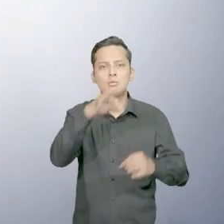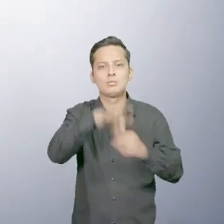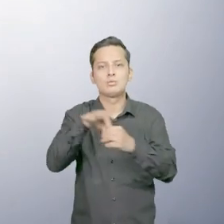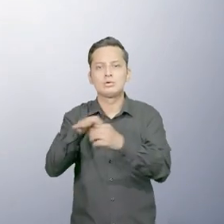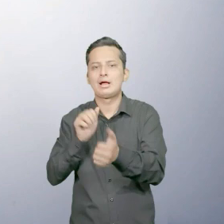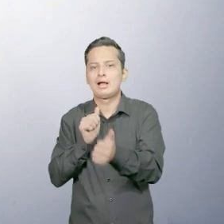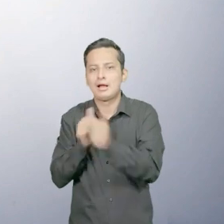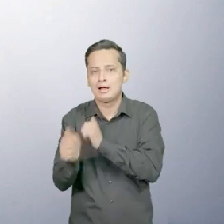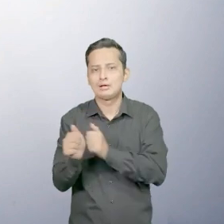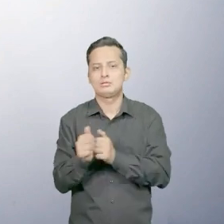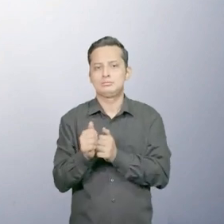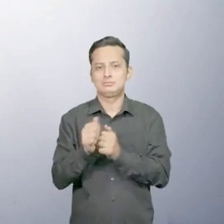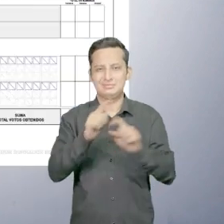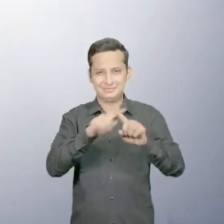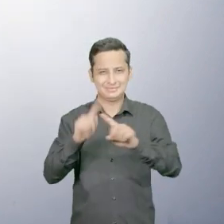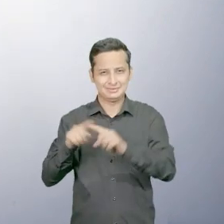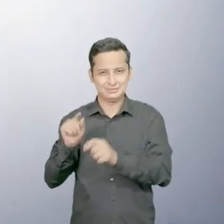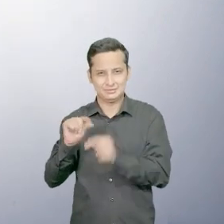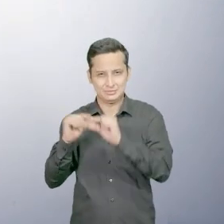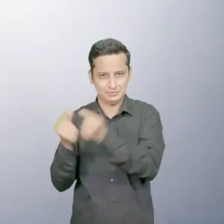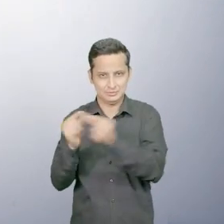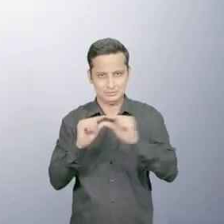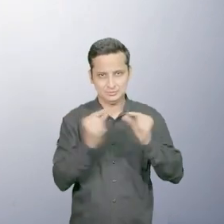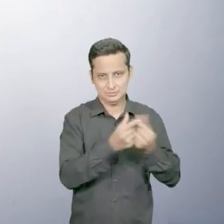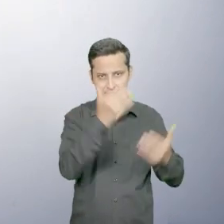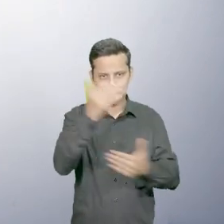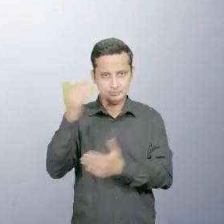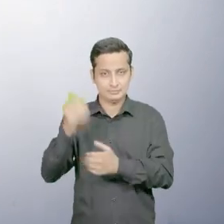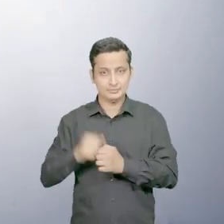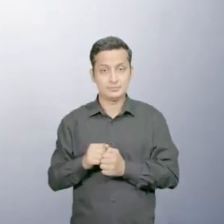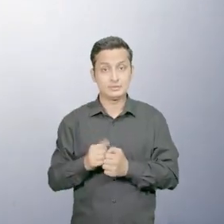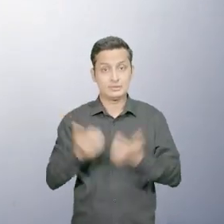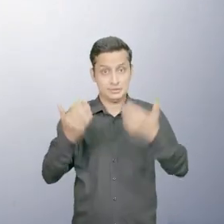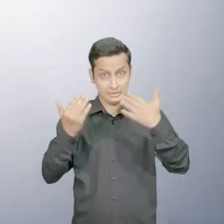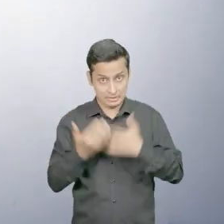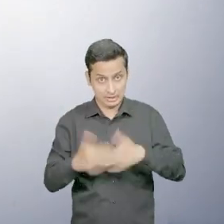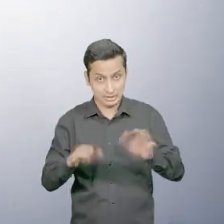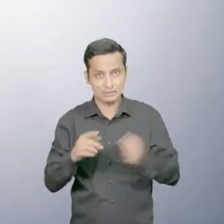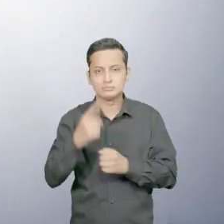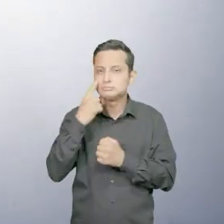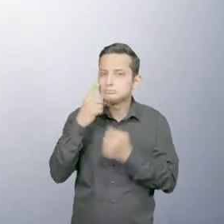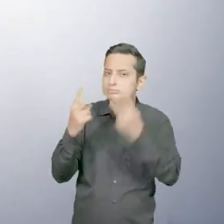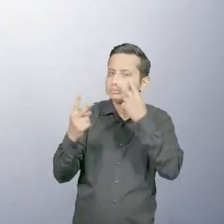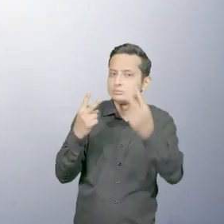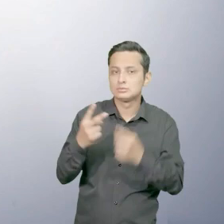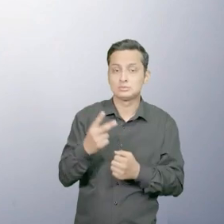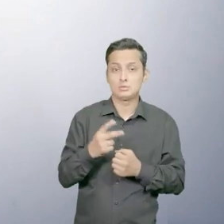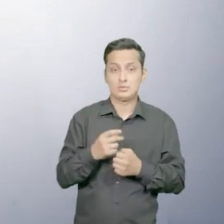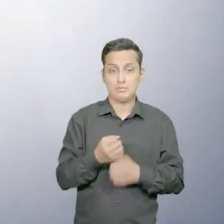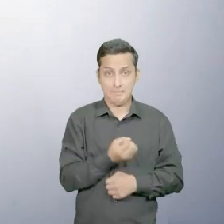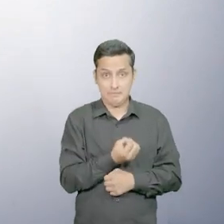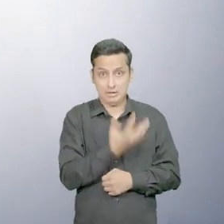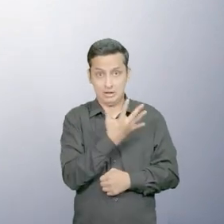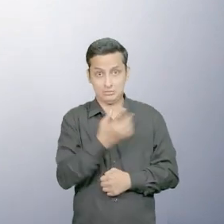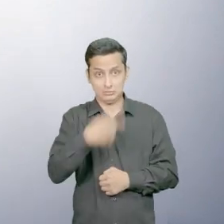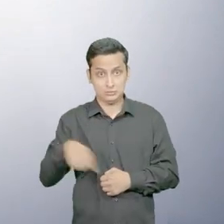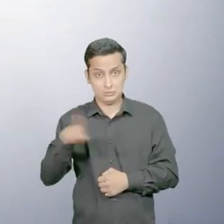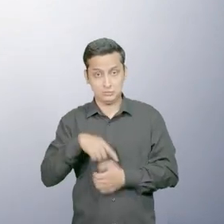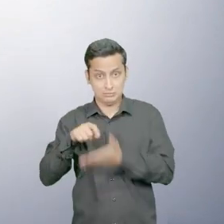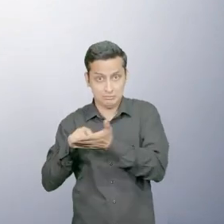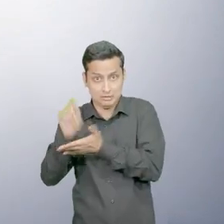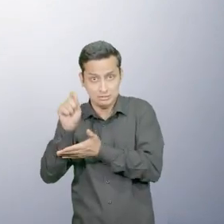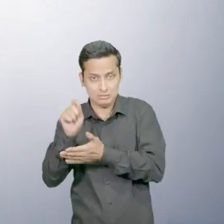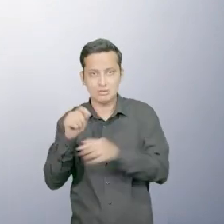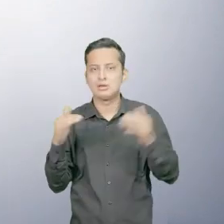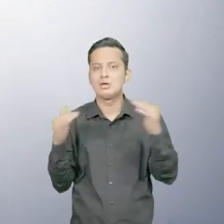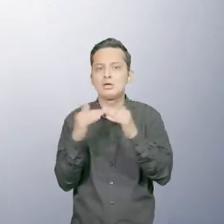obtenidos por cada lista. Concluido este paso, deberán verificar que el total de votos blancos, nulos y válidos